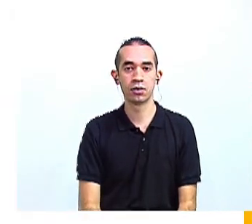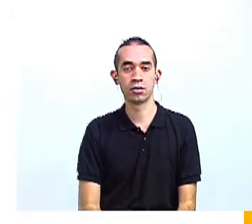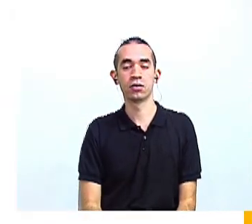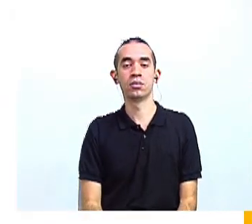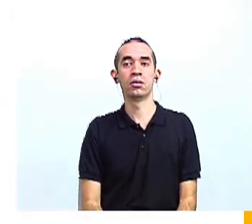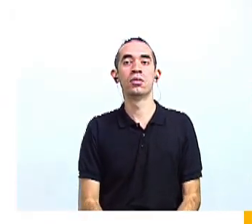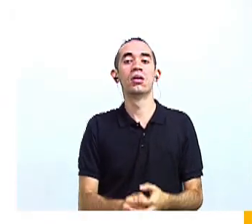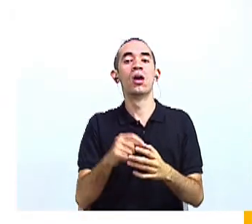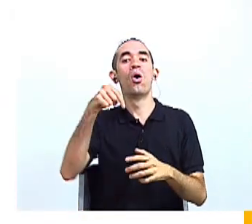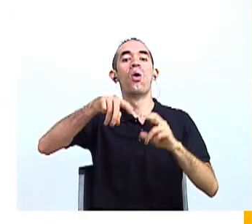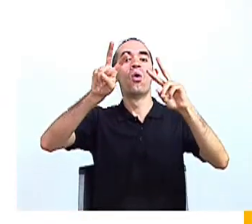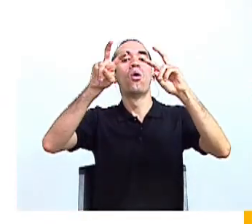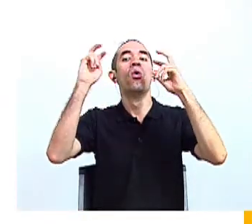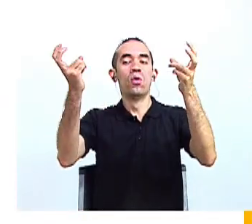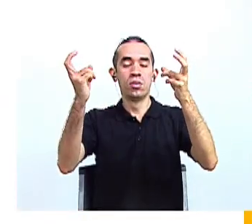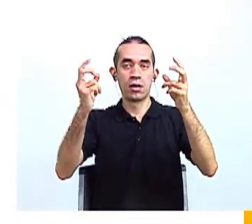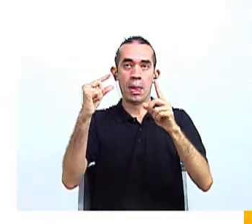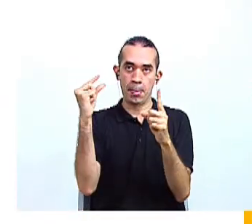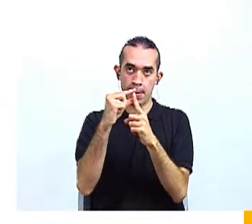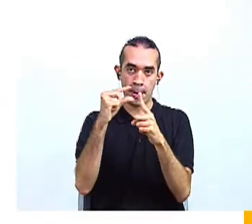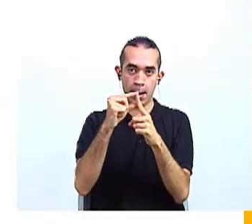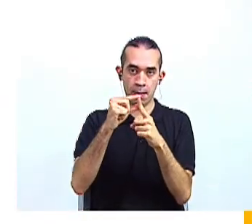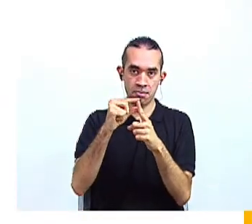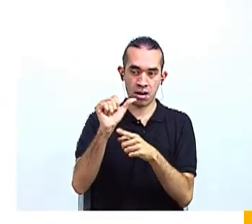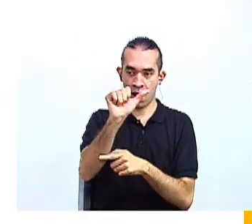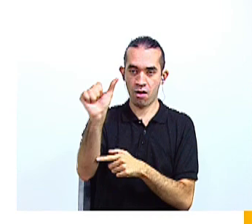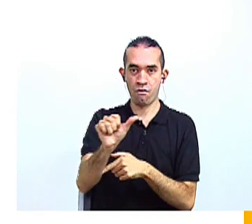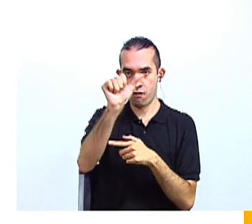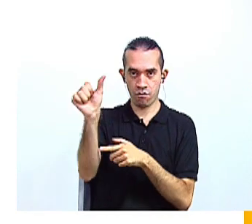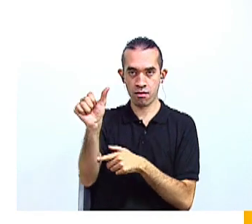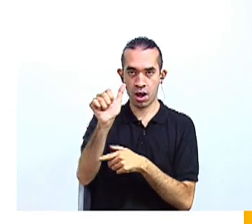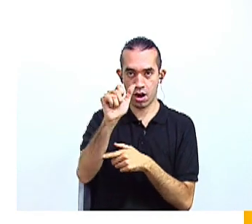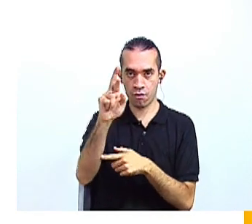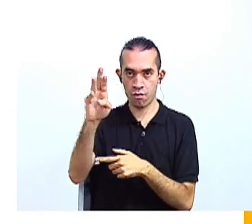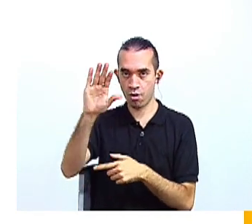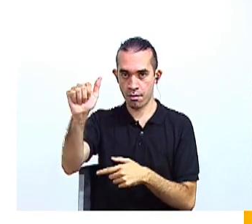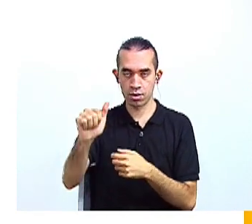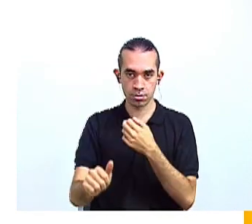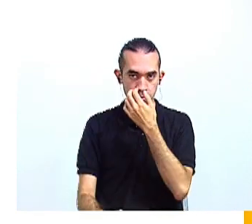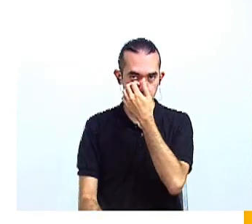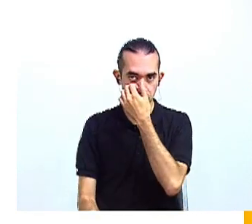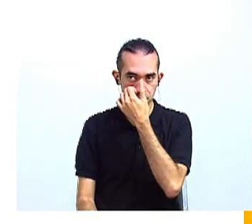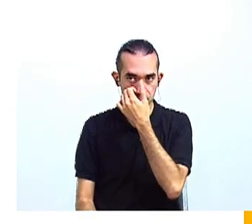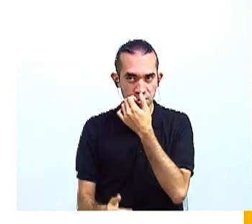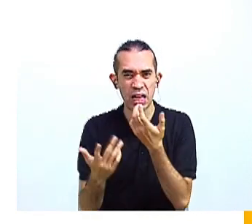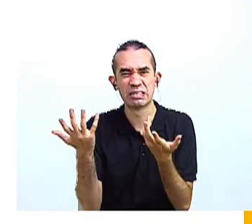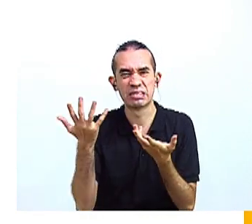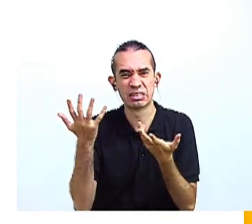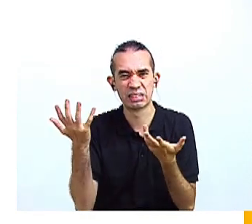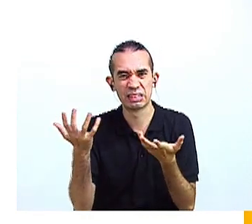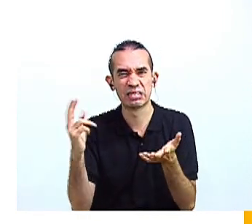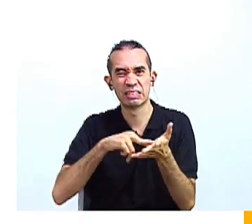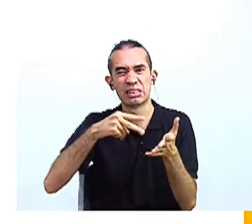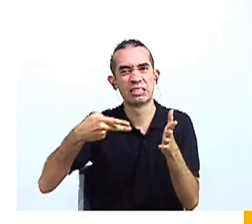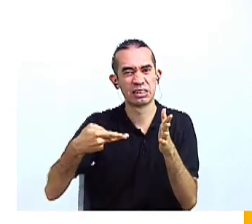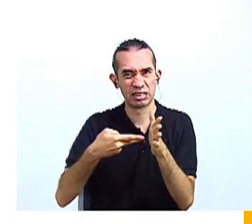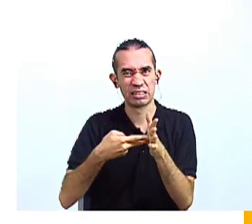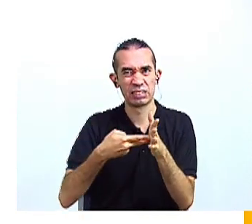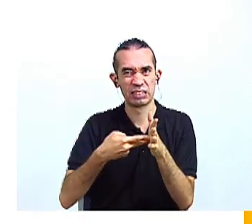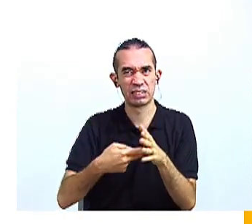El tema de hoy, la palabra arroba. ¿Qué es eso? ¿Qué